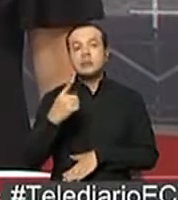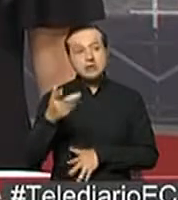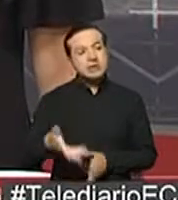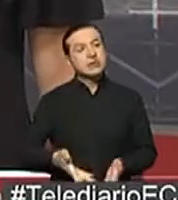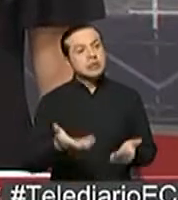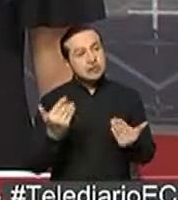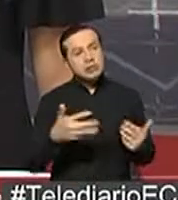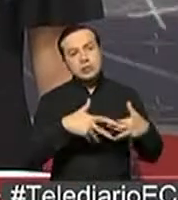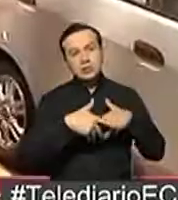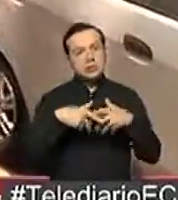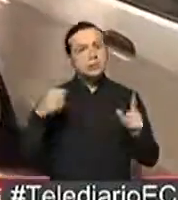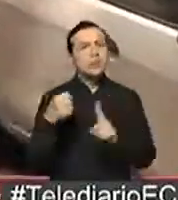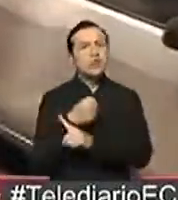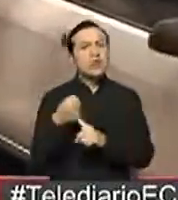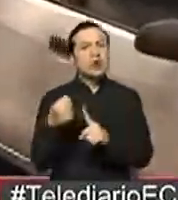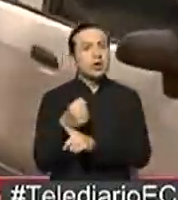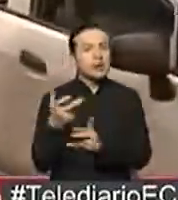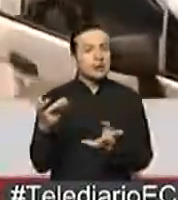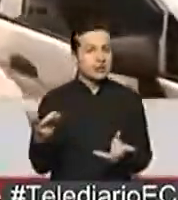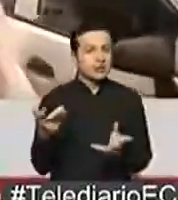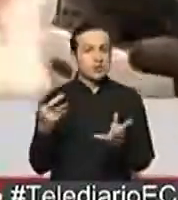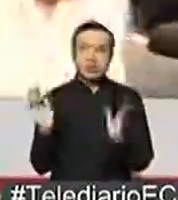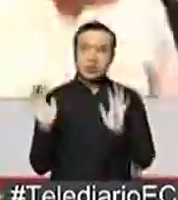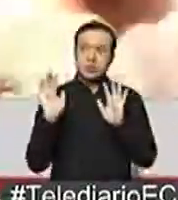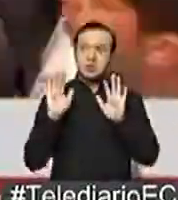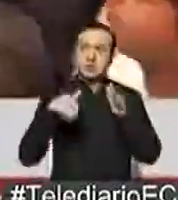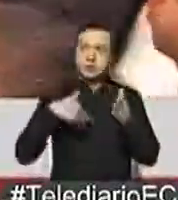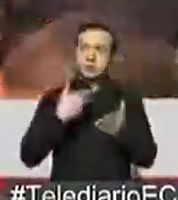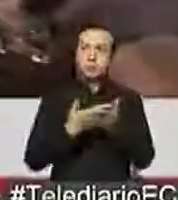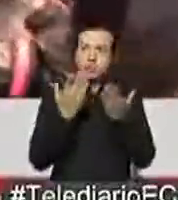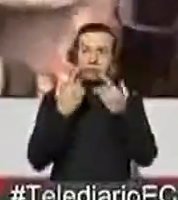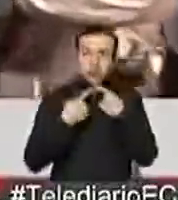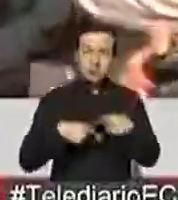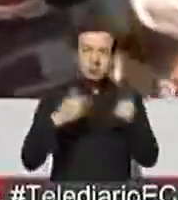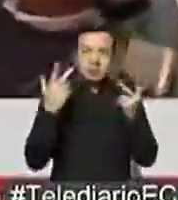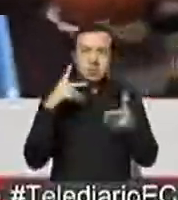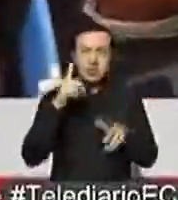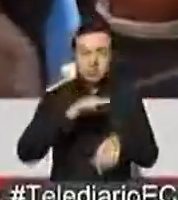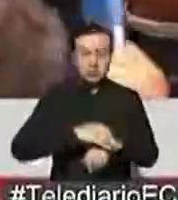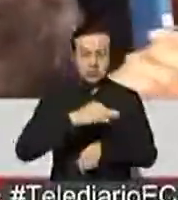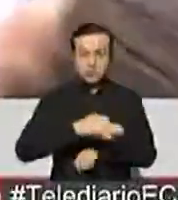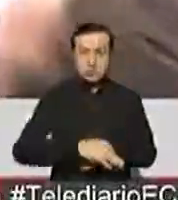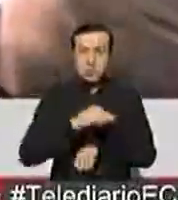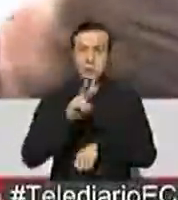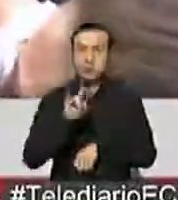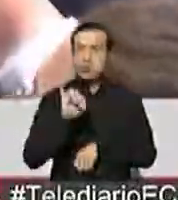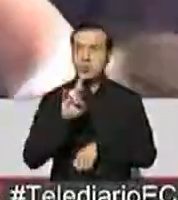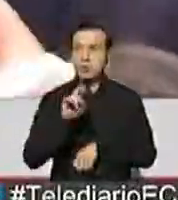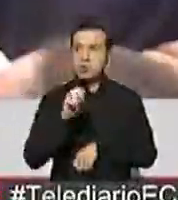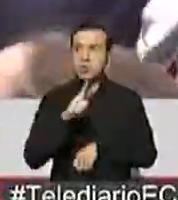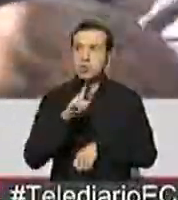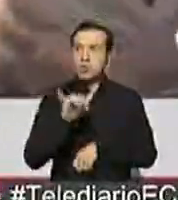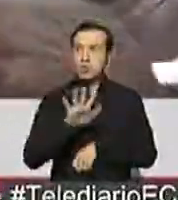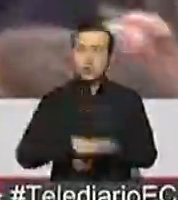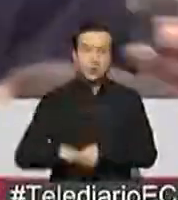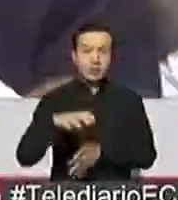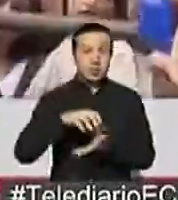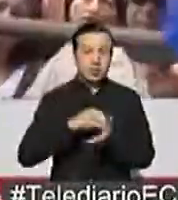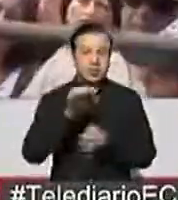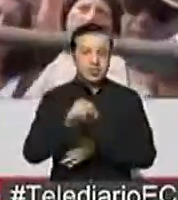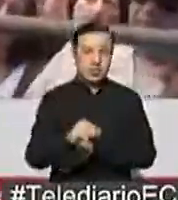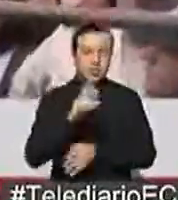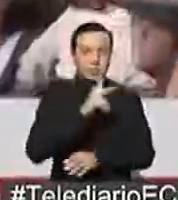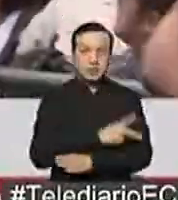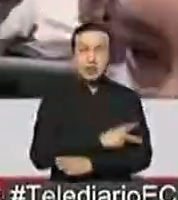octubre. Su llegada se produjo una vez que se confirmó la hora de la audiencia. Virgilio Hernández apareció en la Corte Provincial de Justicia